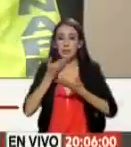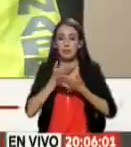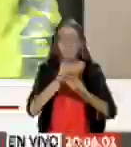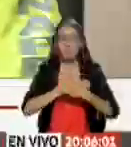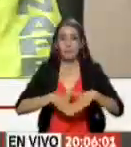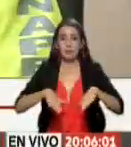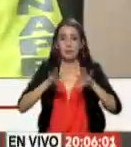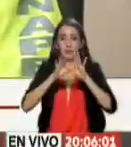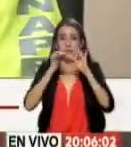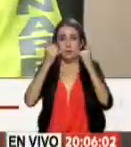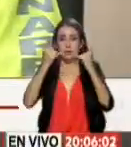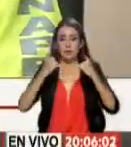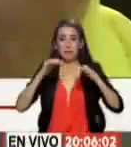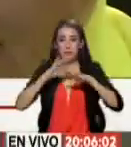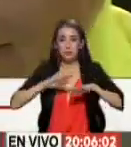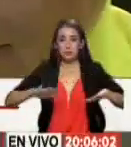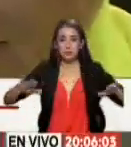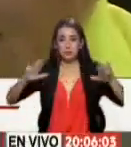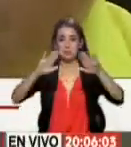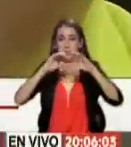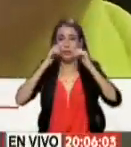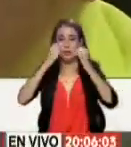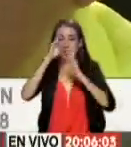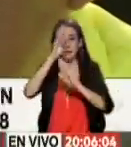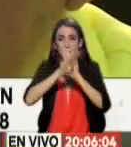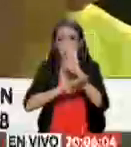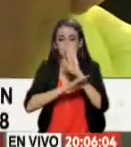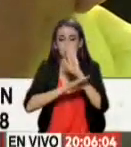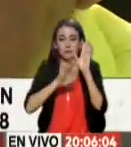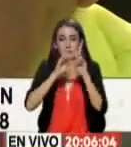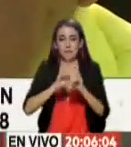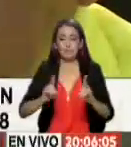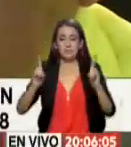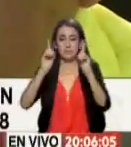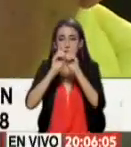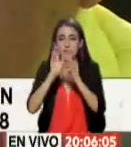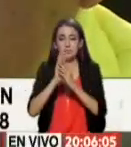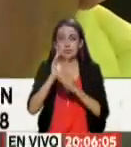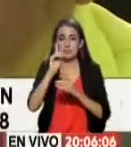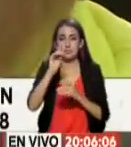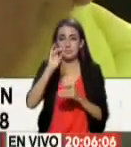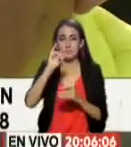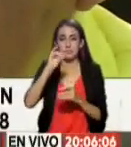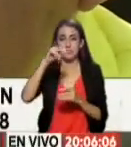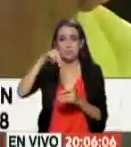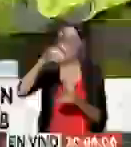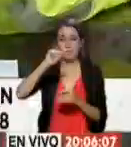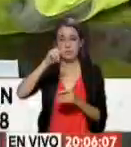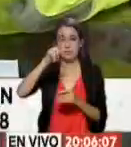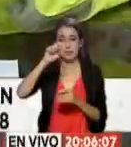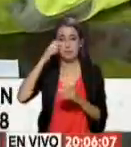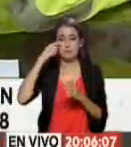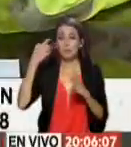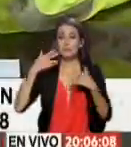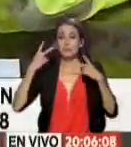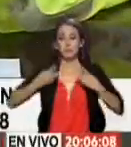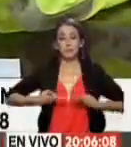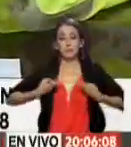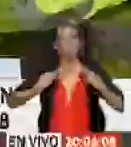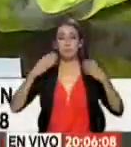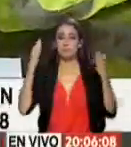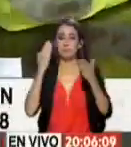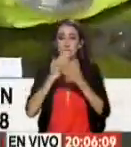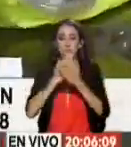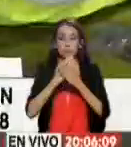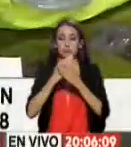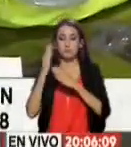genere esta incidencia. Para disminuir estos datos, la DINAPEN emprendió la campaña Yo Vivo Sin Violencia Infantil, con el objetivo